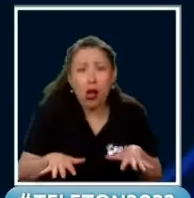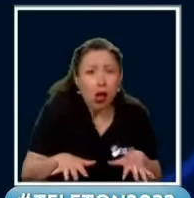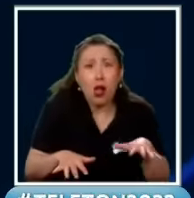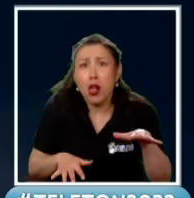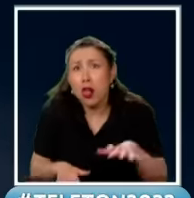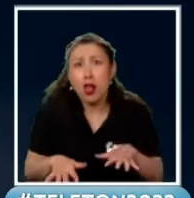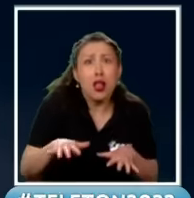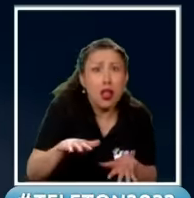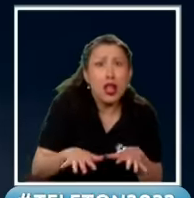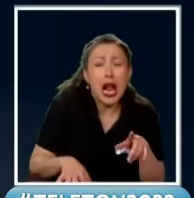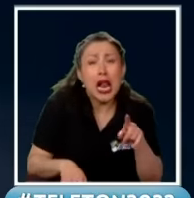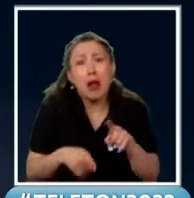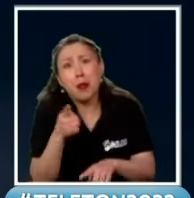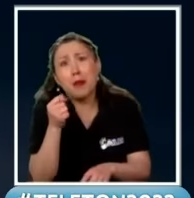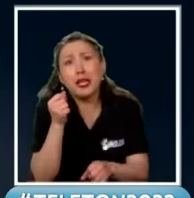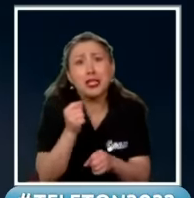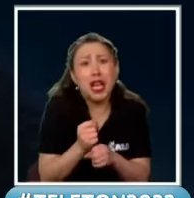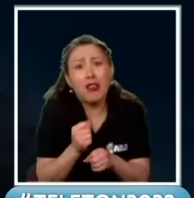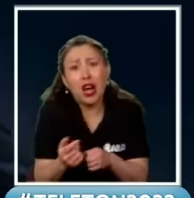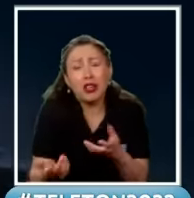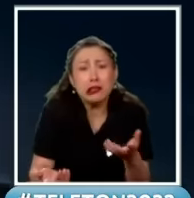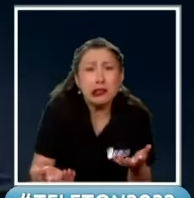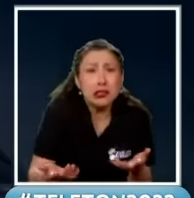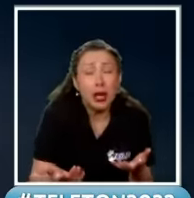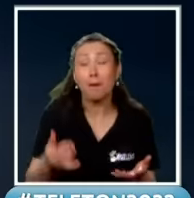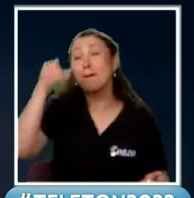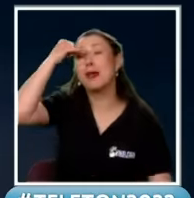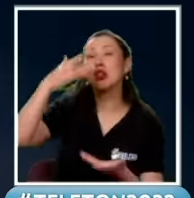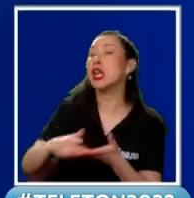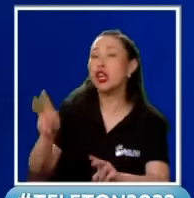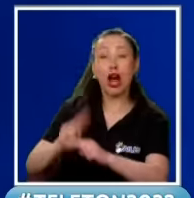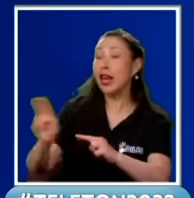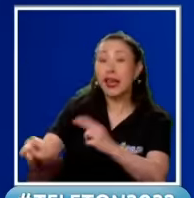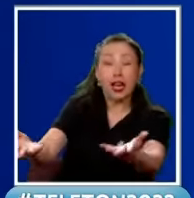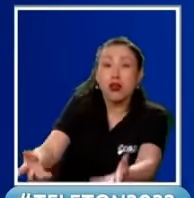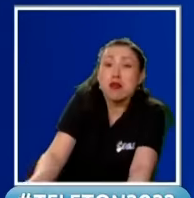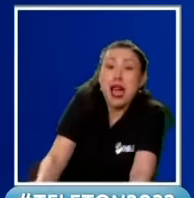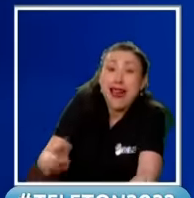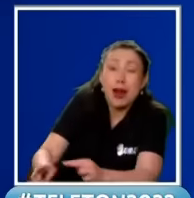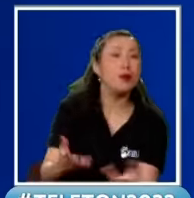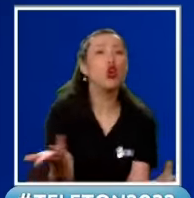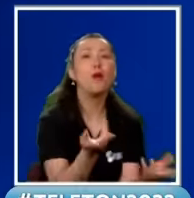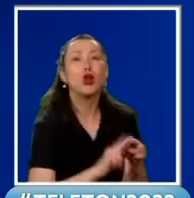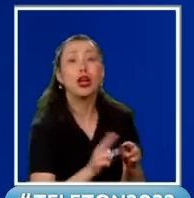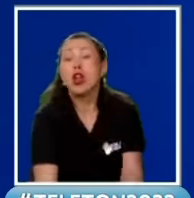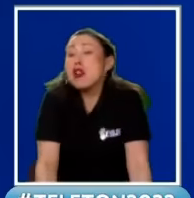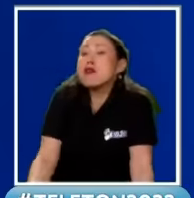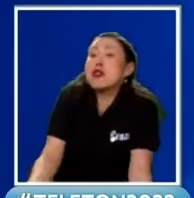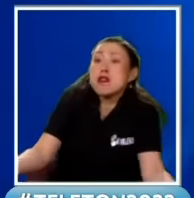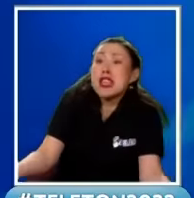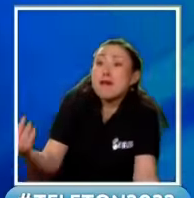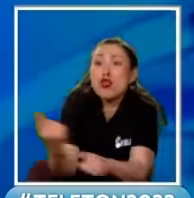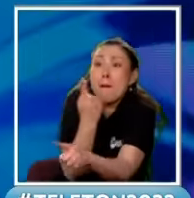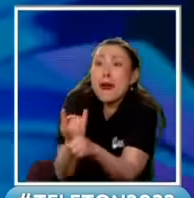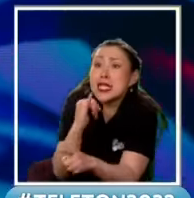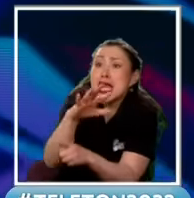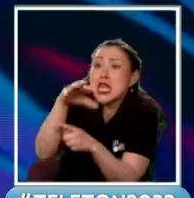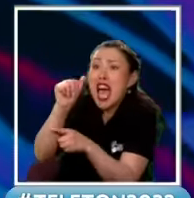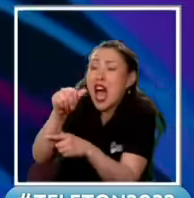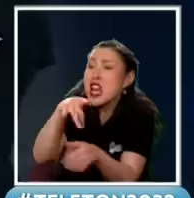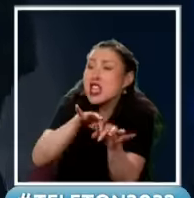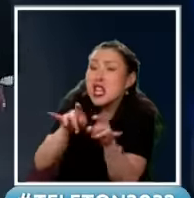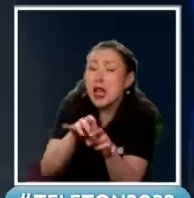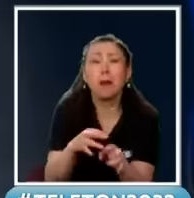Recuerdo de la primera noche que me... ¡Huevón, perdón! ¡Arréglalo! ¿Cómo lo voy a arreglar? ¡Habla con la inteligencia artificial!